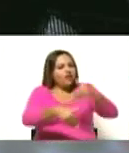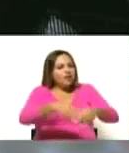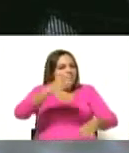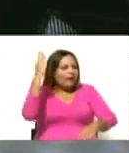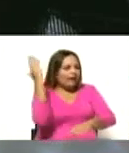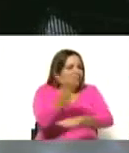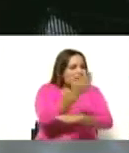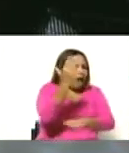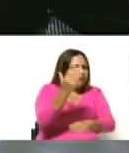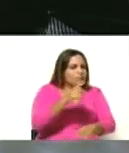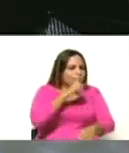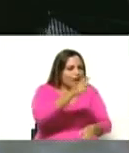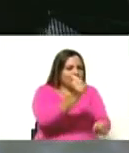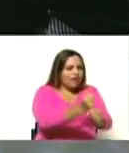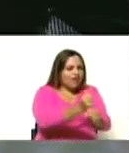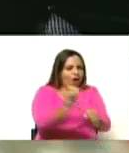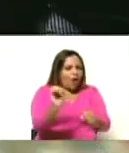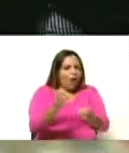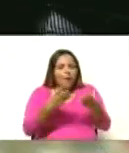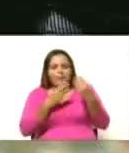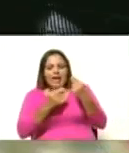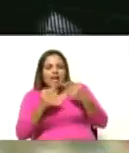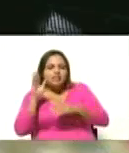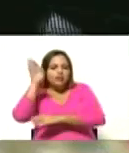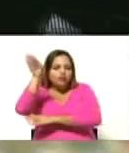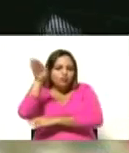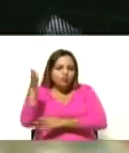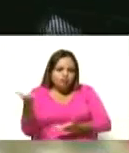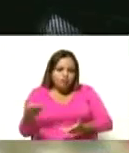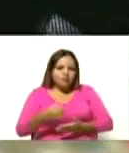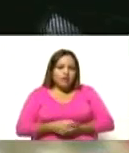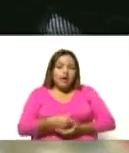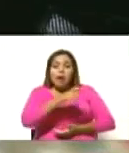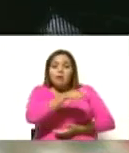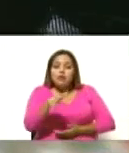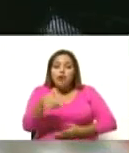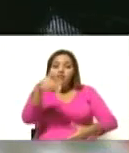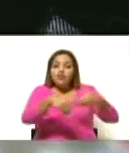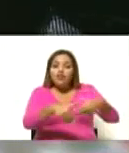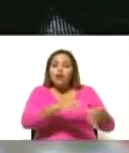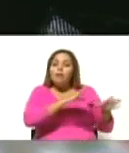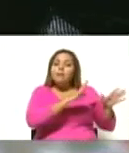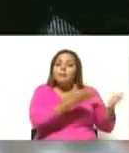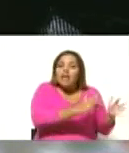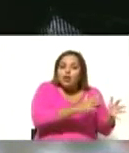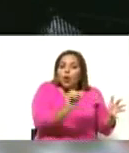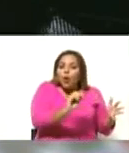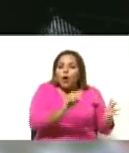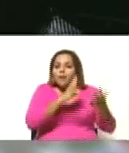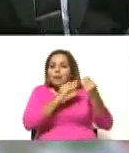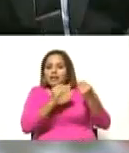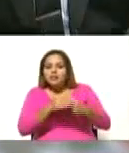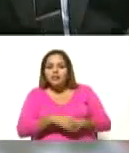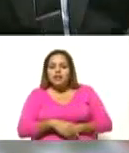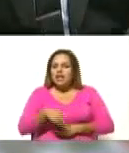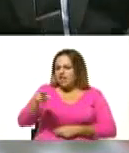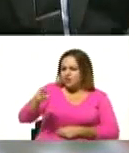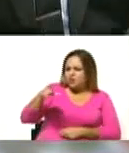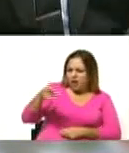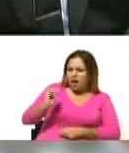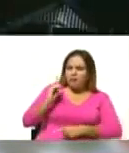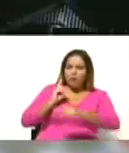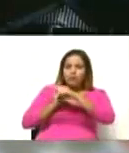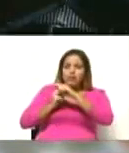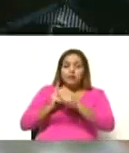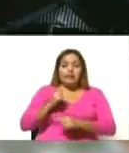una gestión o por esperanza. La gente vota por miedo o por esperanza. ¿Es favorable entonces eso? Ese es